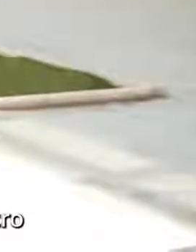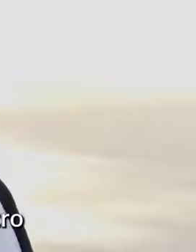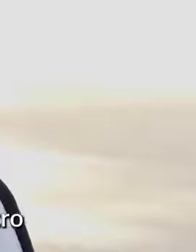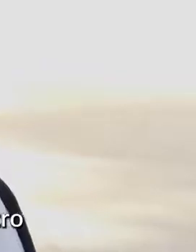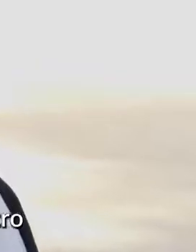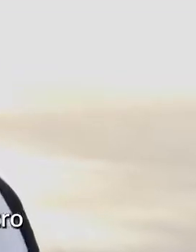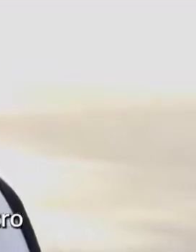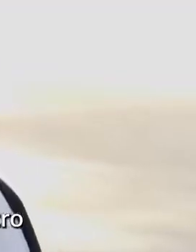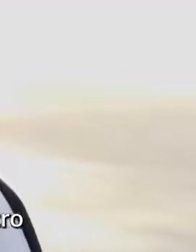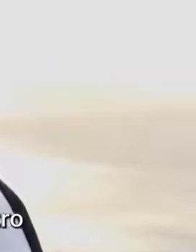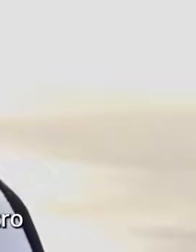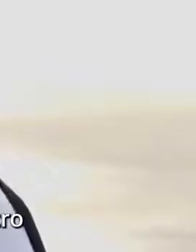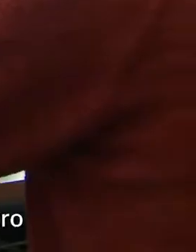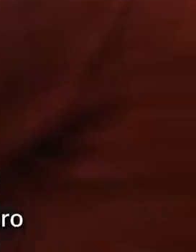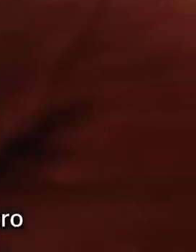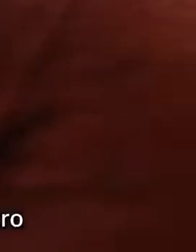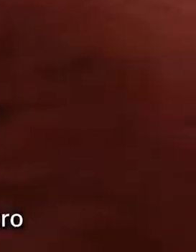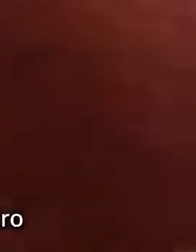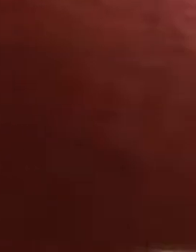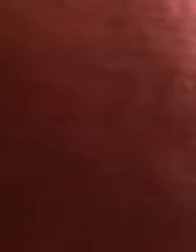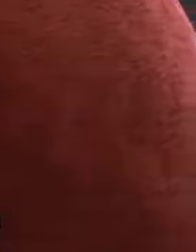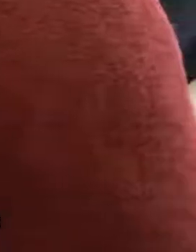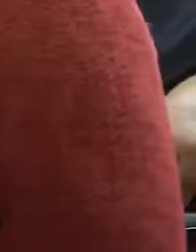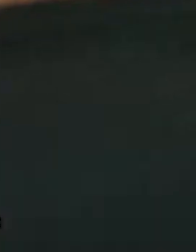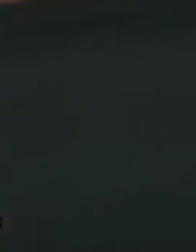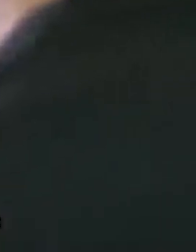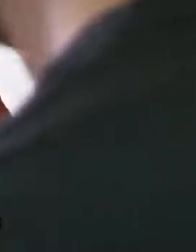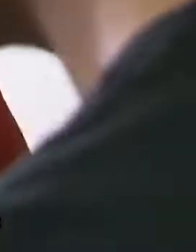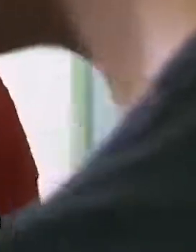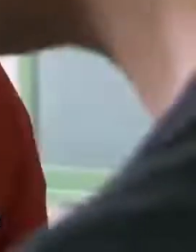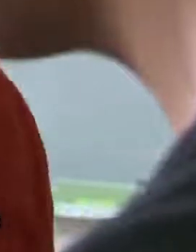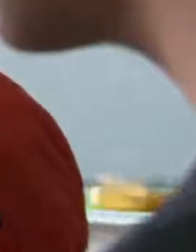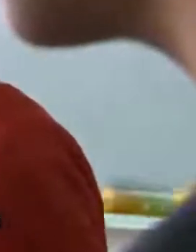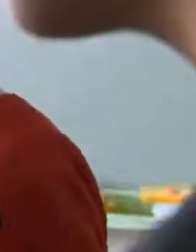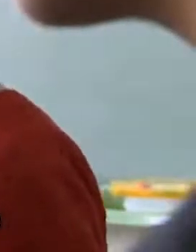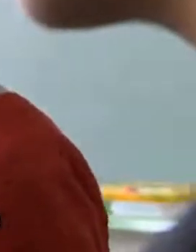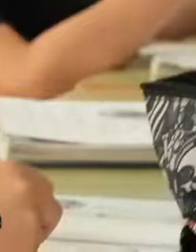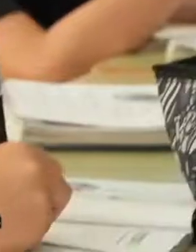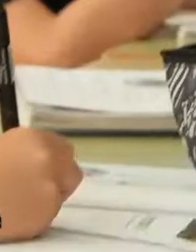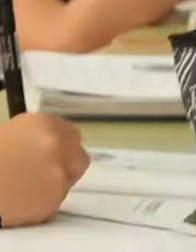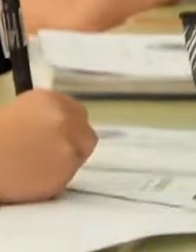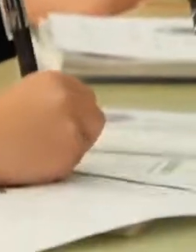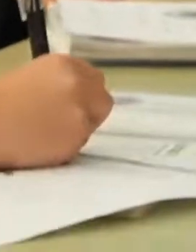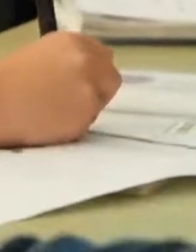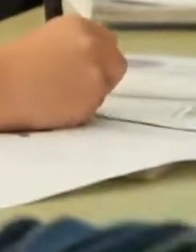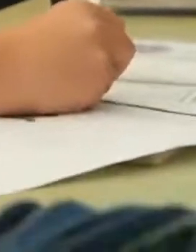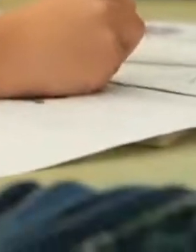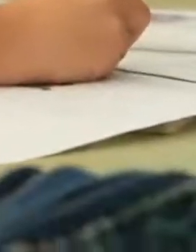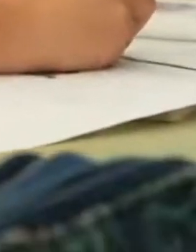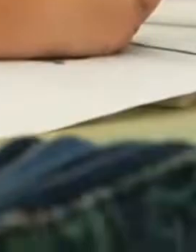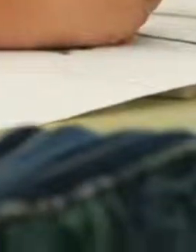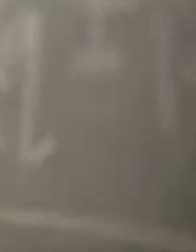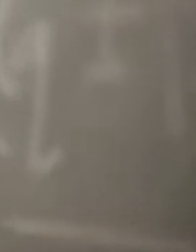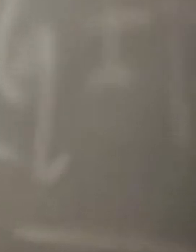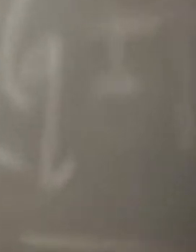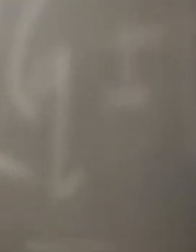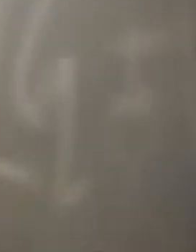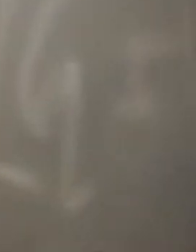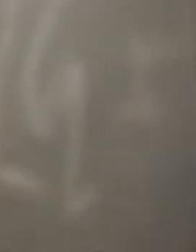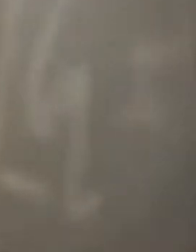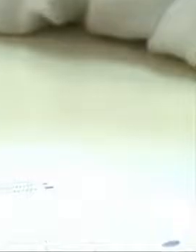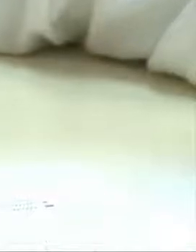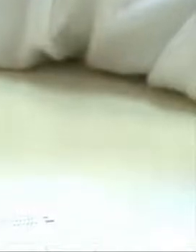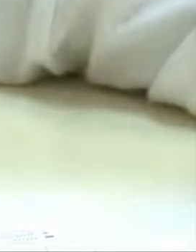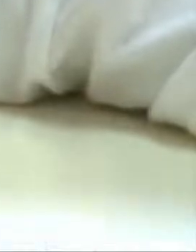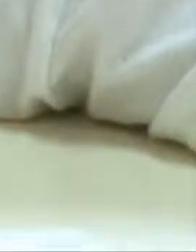Somos una institución educativa sin ánimo de lucro que considera la educación como la pieza clave para toda transformación personal